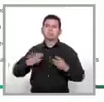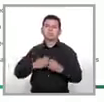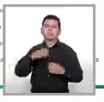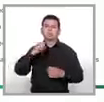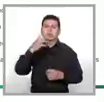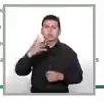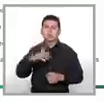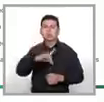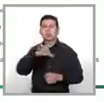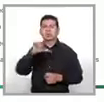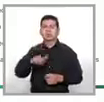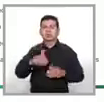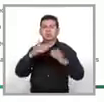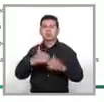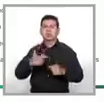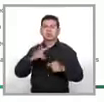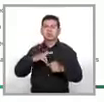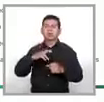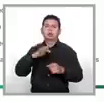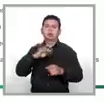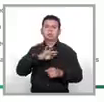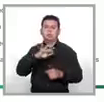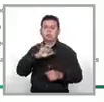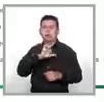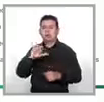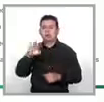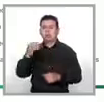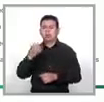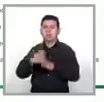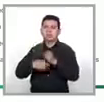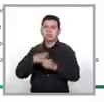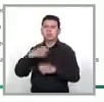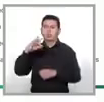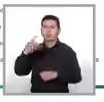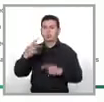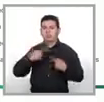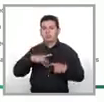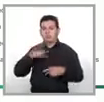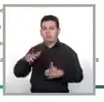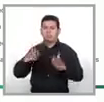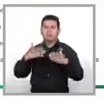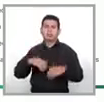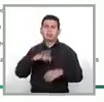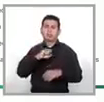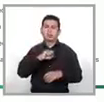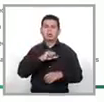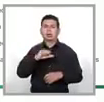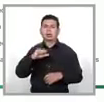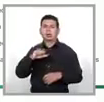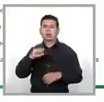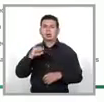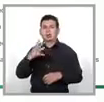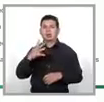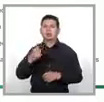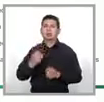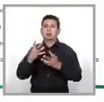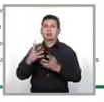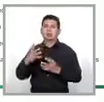64, el grupo de 50 a 59 años con 41 y el grupo de 60 a 64 años